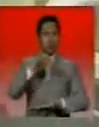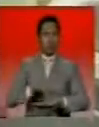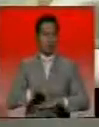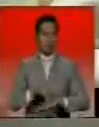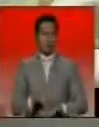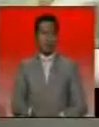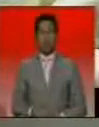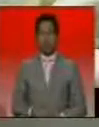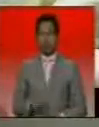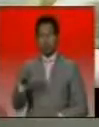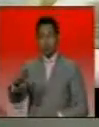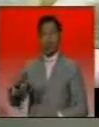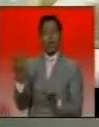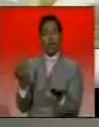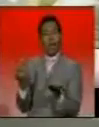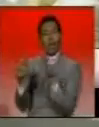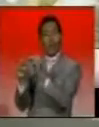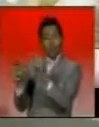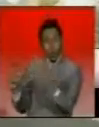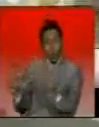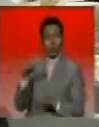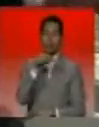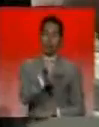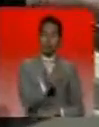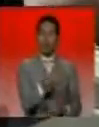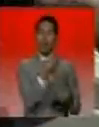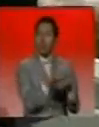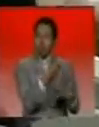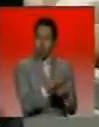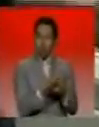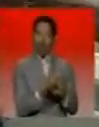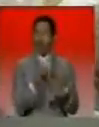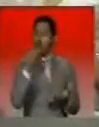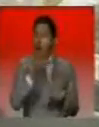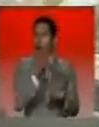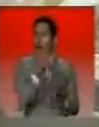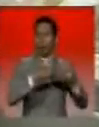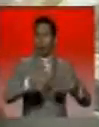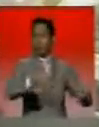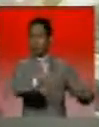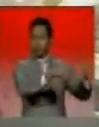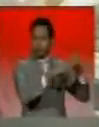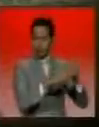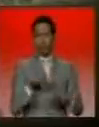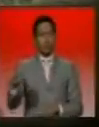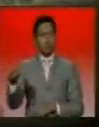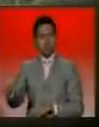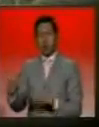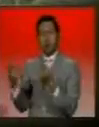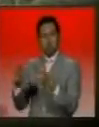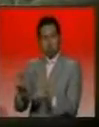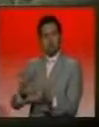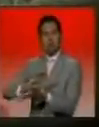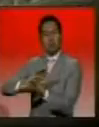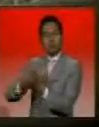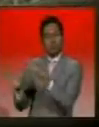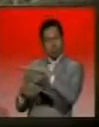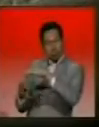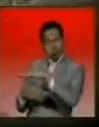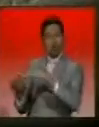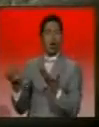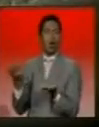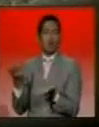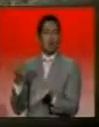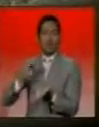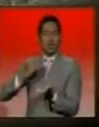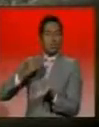¿Fresco? Sí, este es duro, para sopa. ¿El fresco usted lo puede comer tranquilamente? Pincho, pincho, sí. Para comer con chifle,